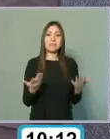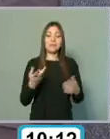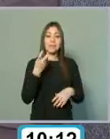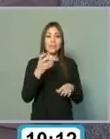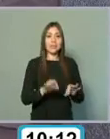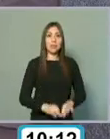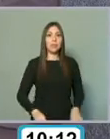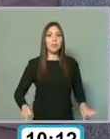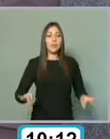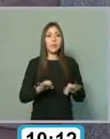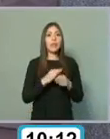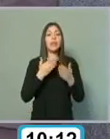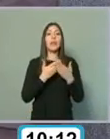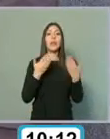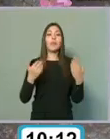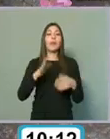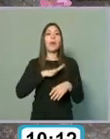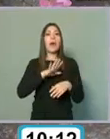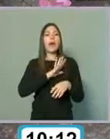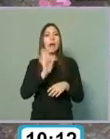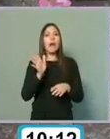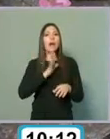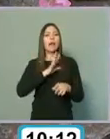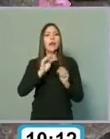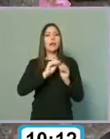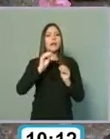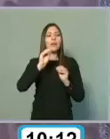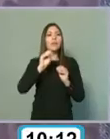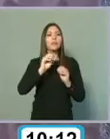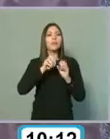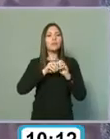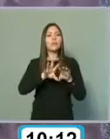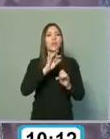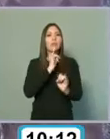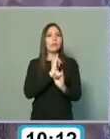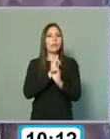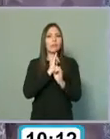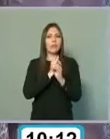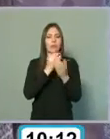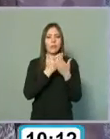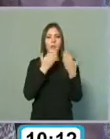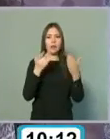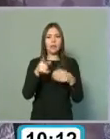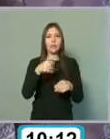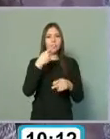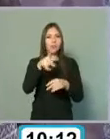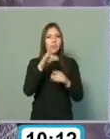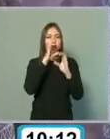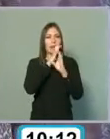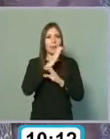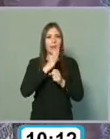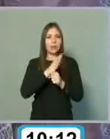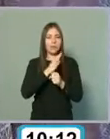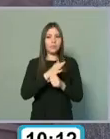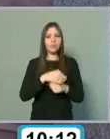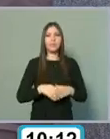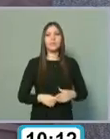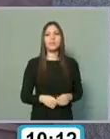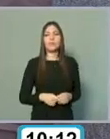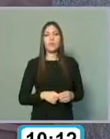bueno, ya están las plataformas digitales. Cuéntale al público respecto al sencillo. Sí, bueno, el sencillo que estoy presentando ahora